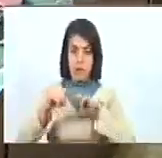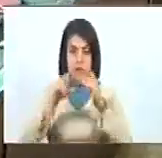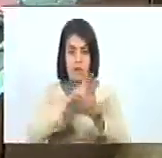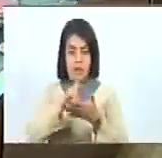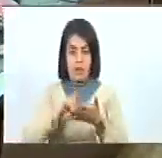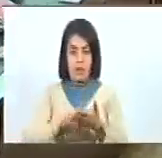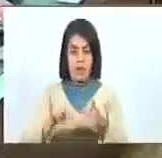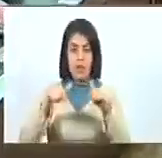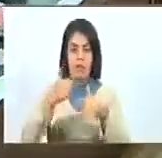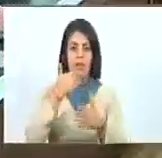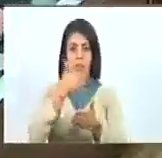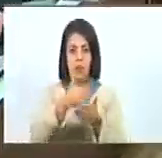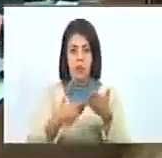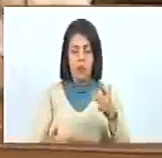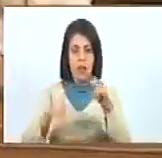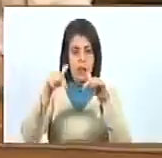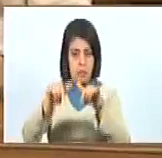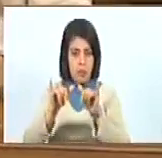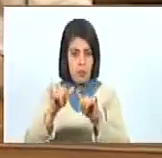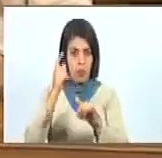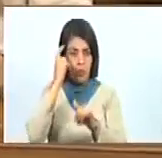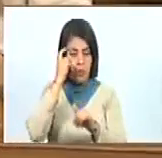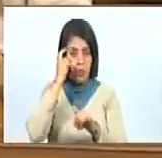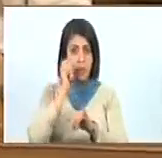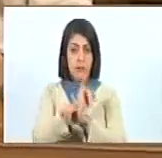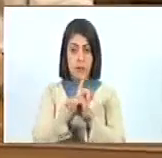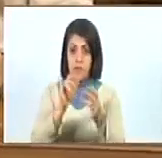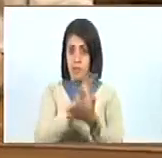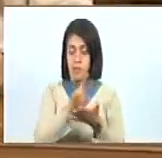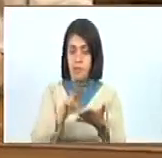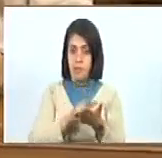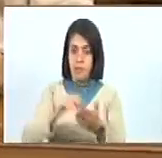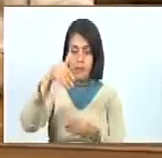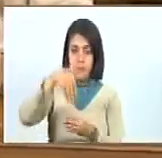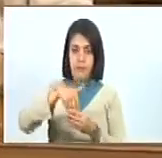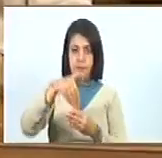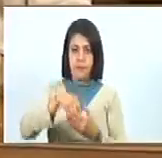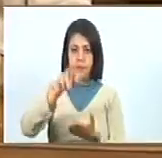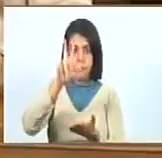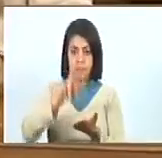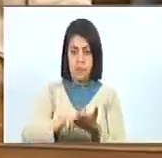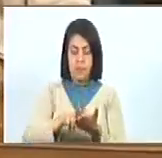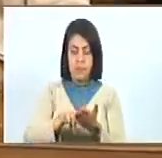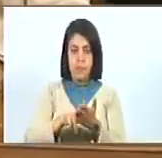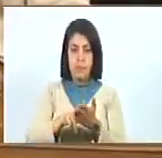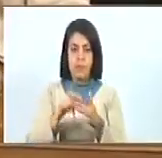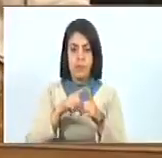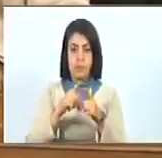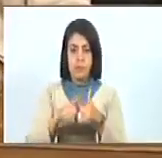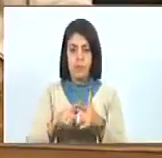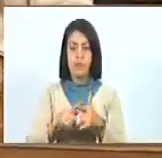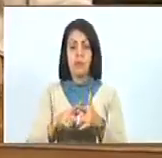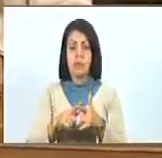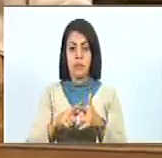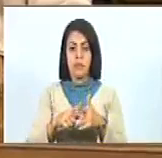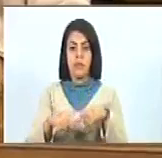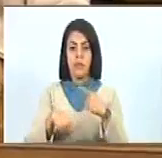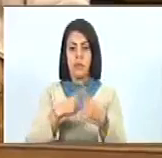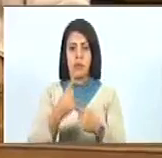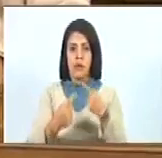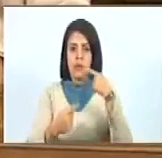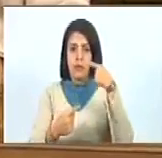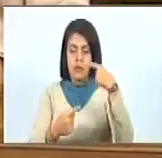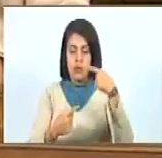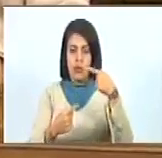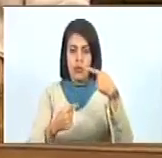lectura a la propuesta del orden del día. Una vez leída y sometida a votación, resultó aprobada. Punto número